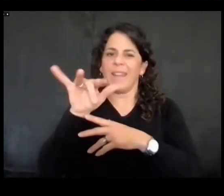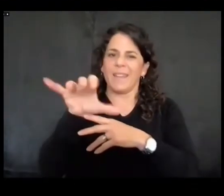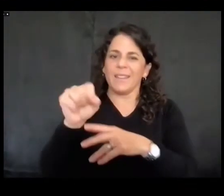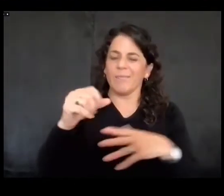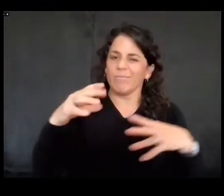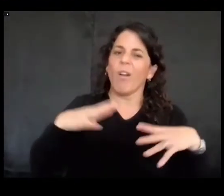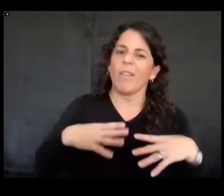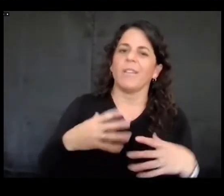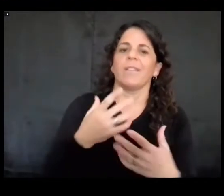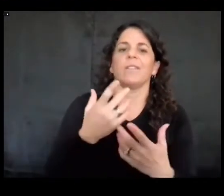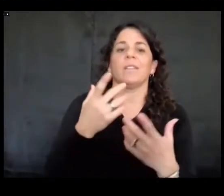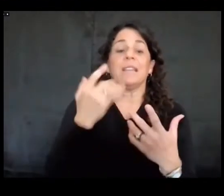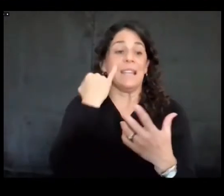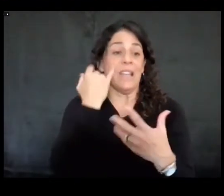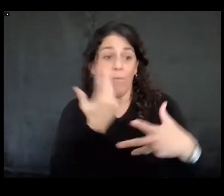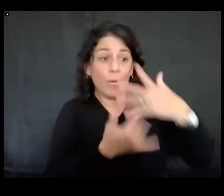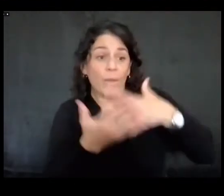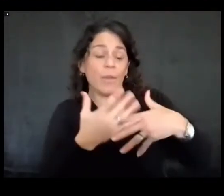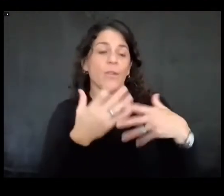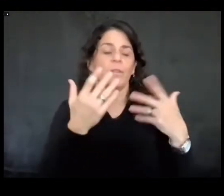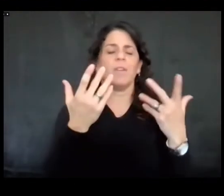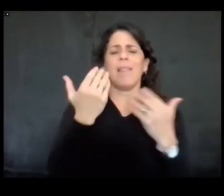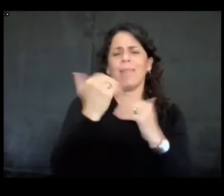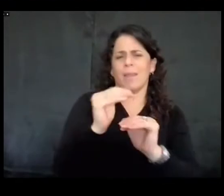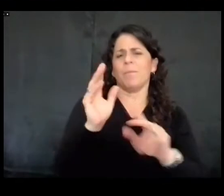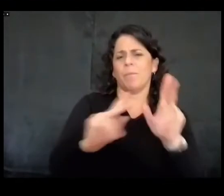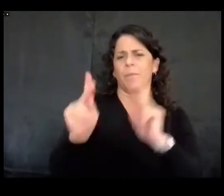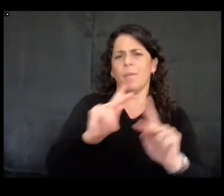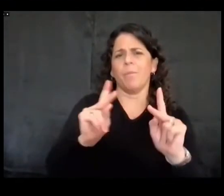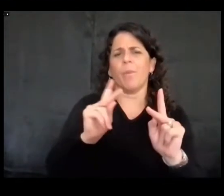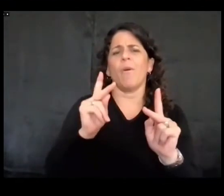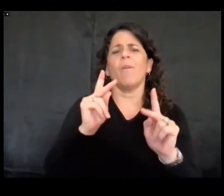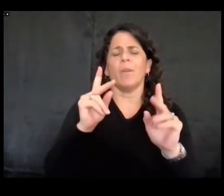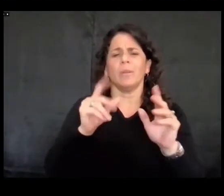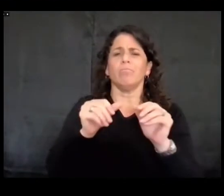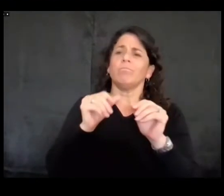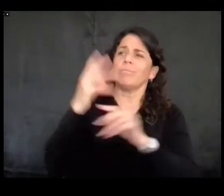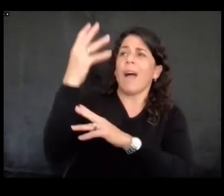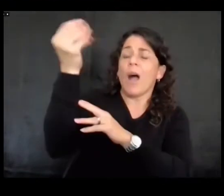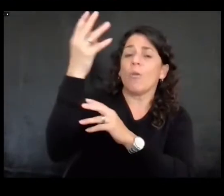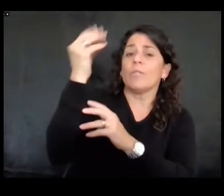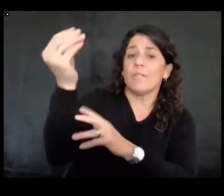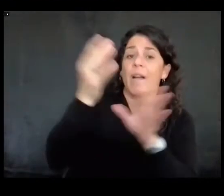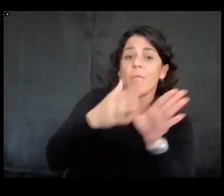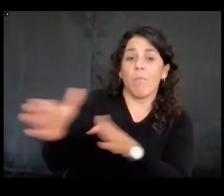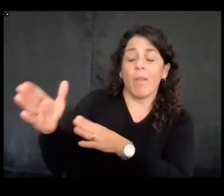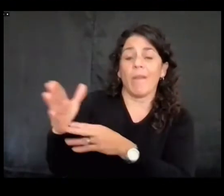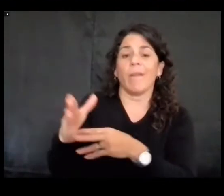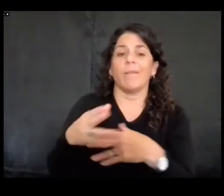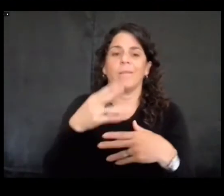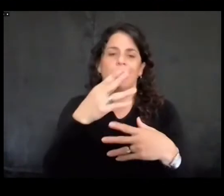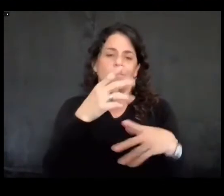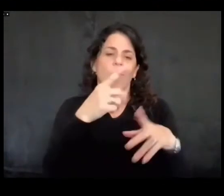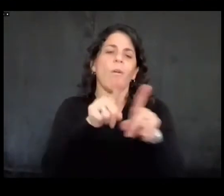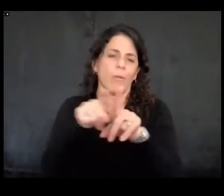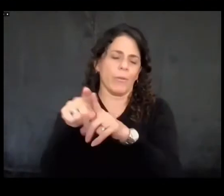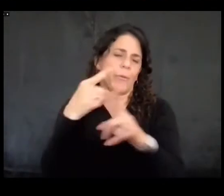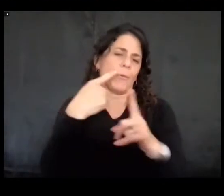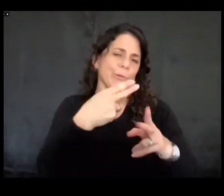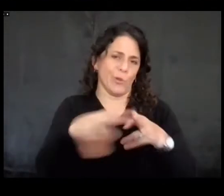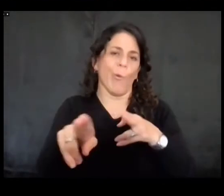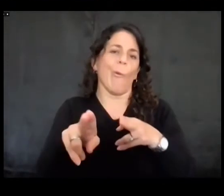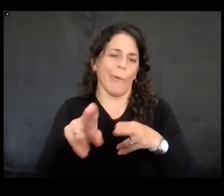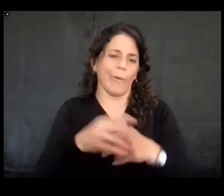primavera si usted se reúnen que las reuniones sean pequeñas al aire libre y cortas gracias